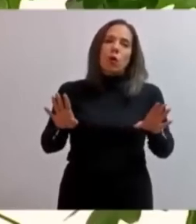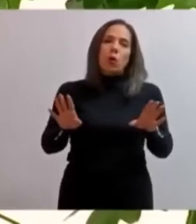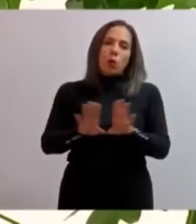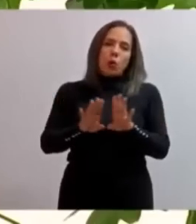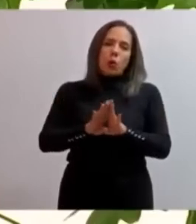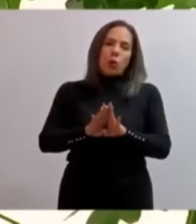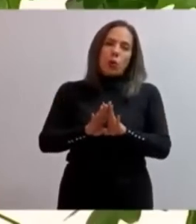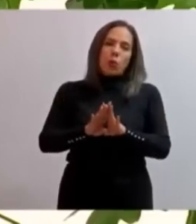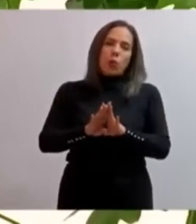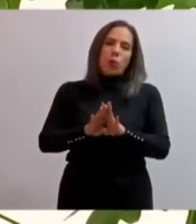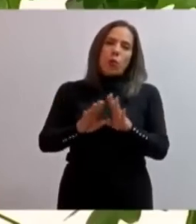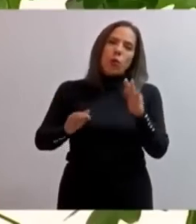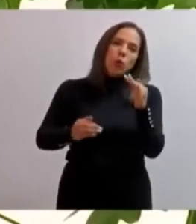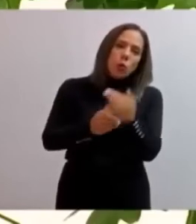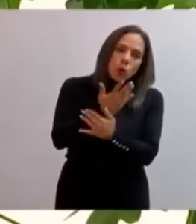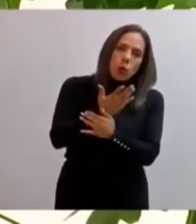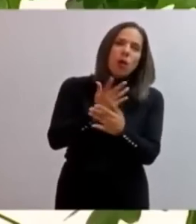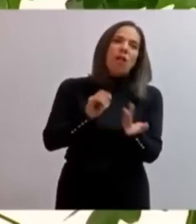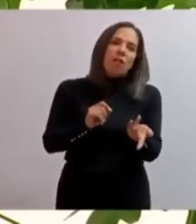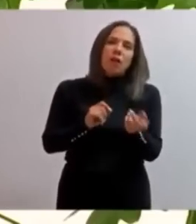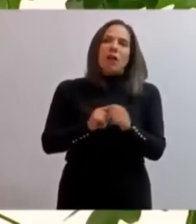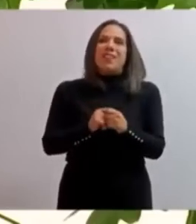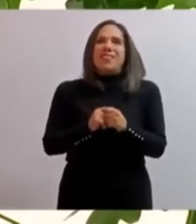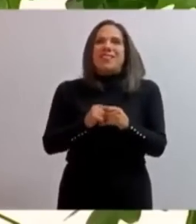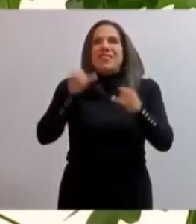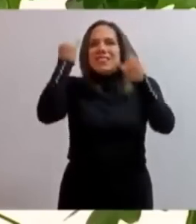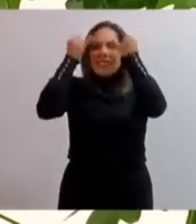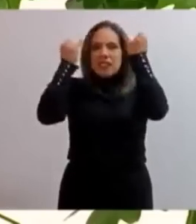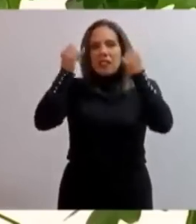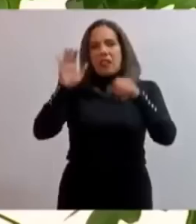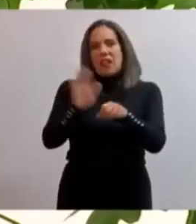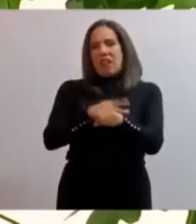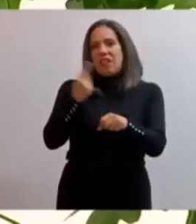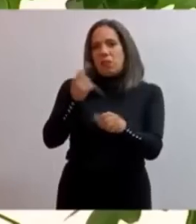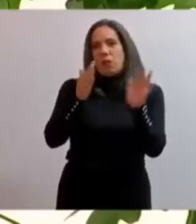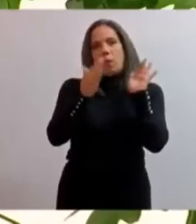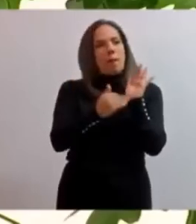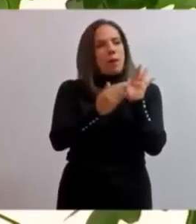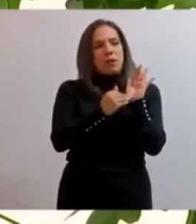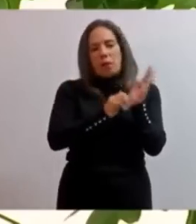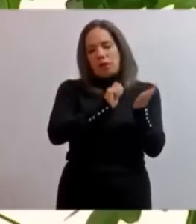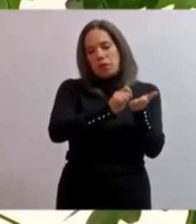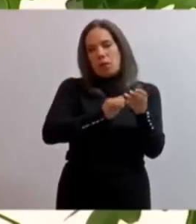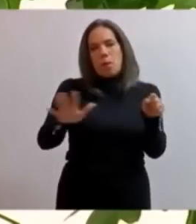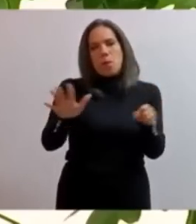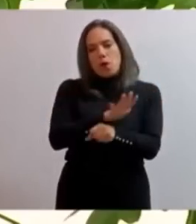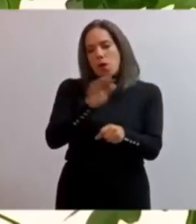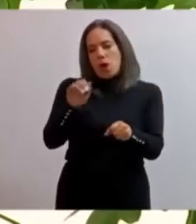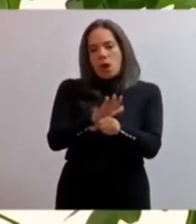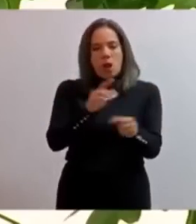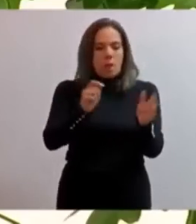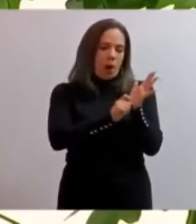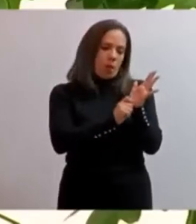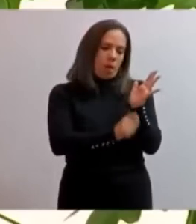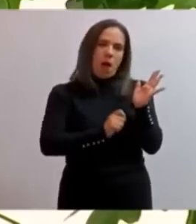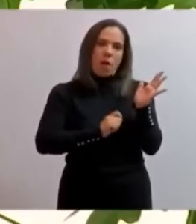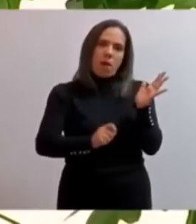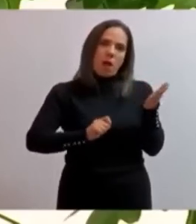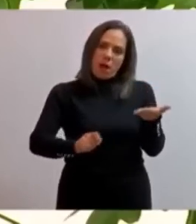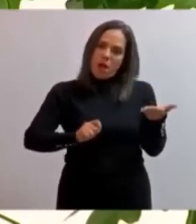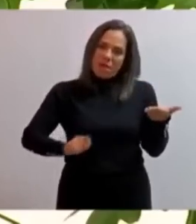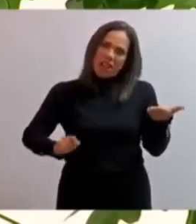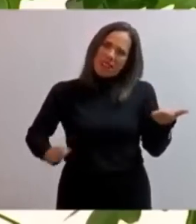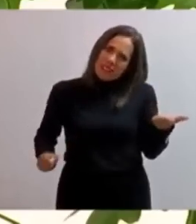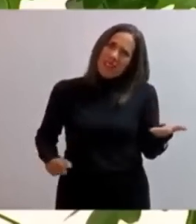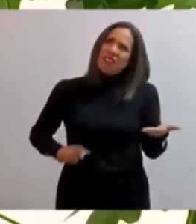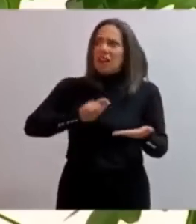a través de esta formatitis, por una parte burocrática, gestada por el 911 y por otros formatos